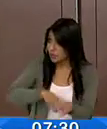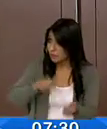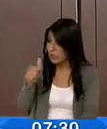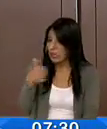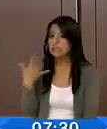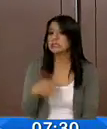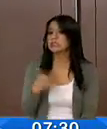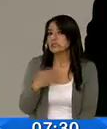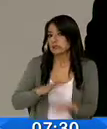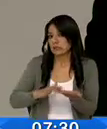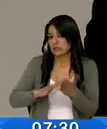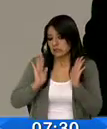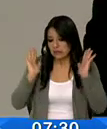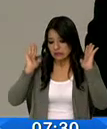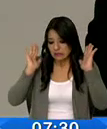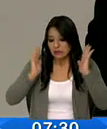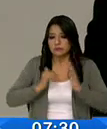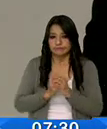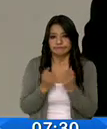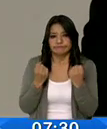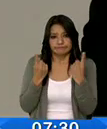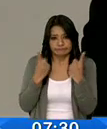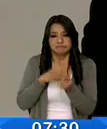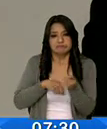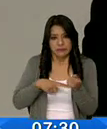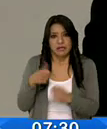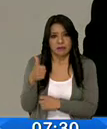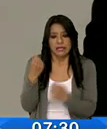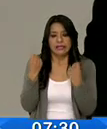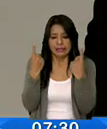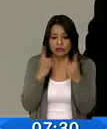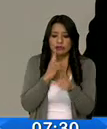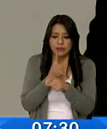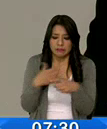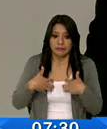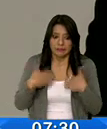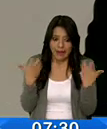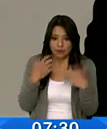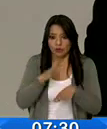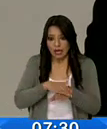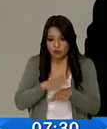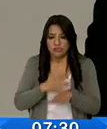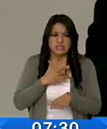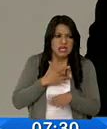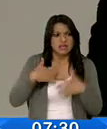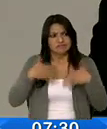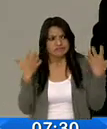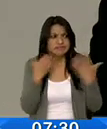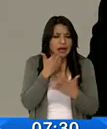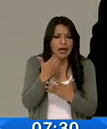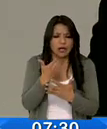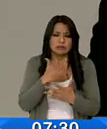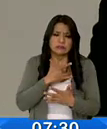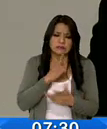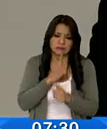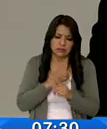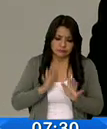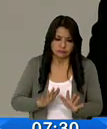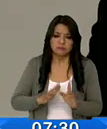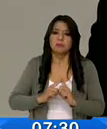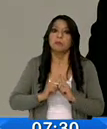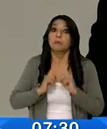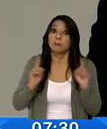sus hermanas. Entiendo que mi hermana haya podido tener indignación o un sentimiento de dolor por lo que está